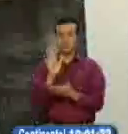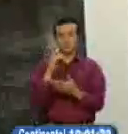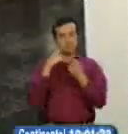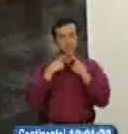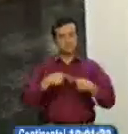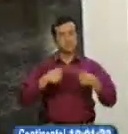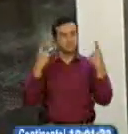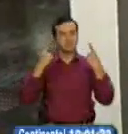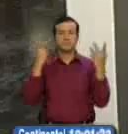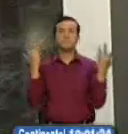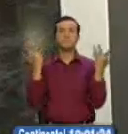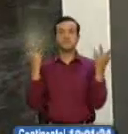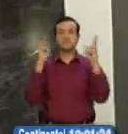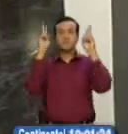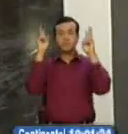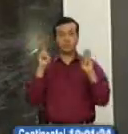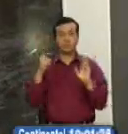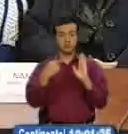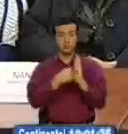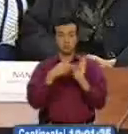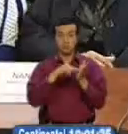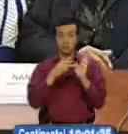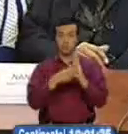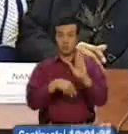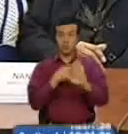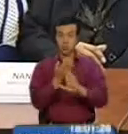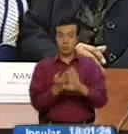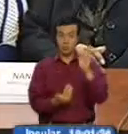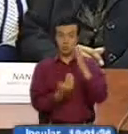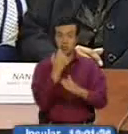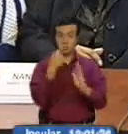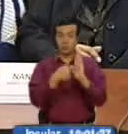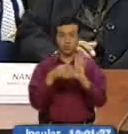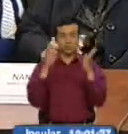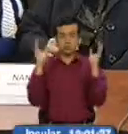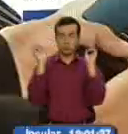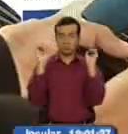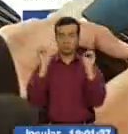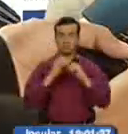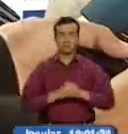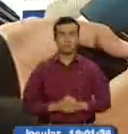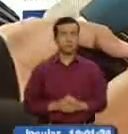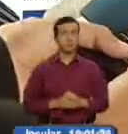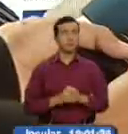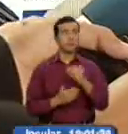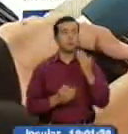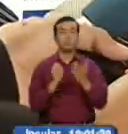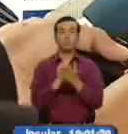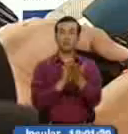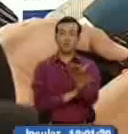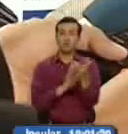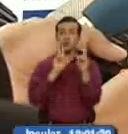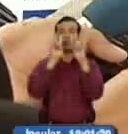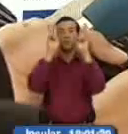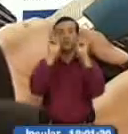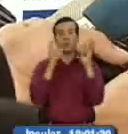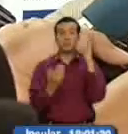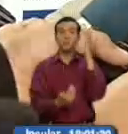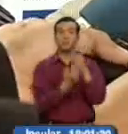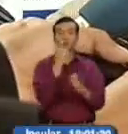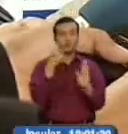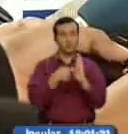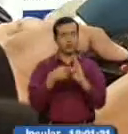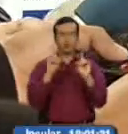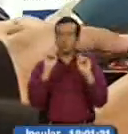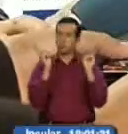destaca, pese a que aborda materia tributaria, no propone la creación o incremento de impuestos. No es un proyecto que tiene que ver con impuestos,